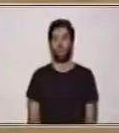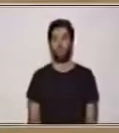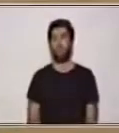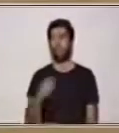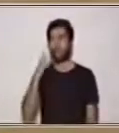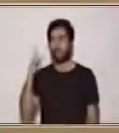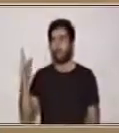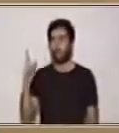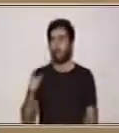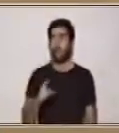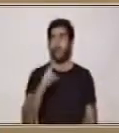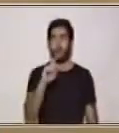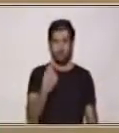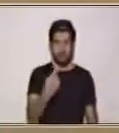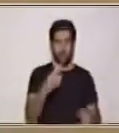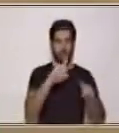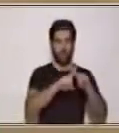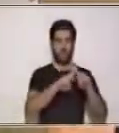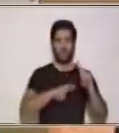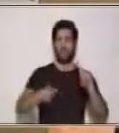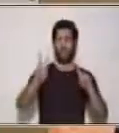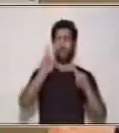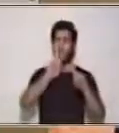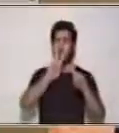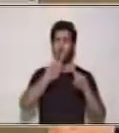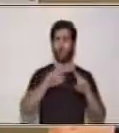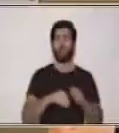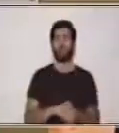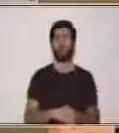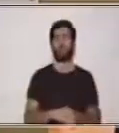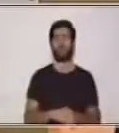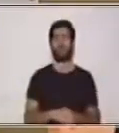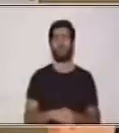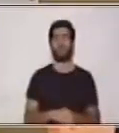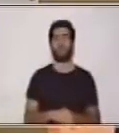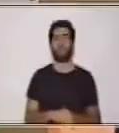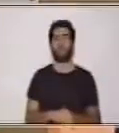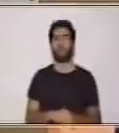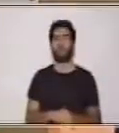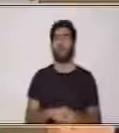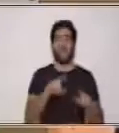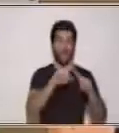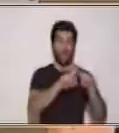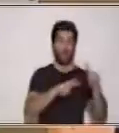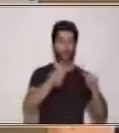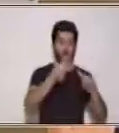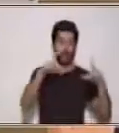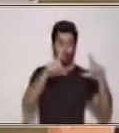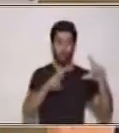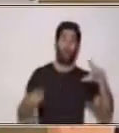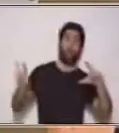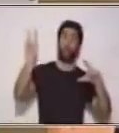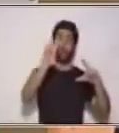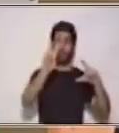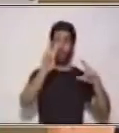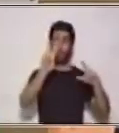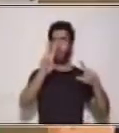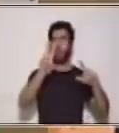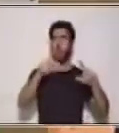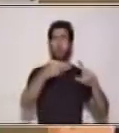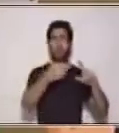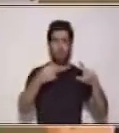Primera raíz es x al cuadrado. Esa la elevamos al cuadrado. Menos la primera